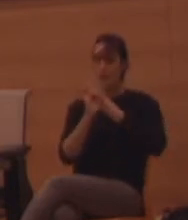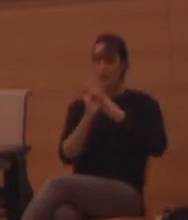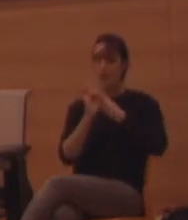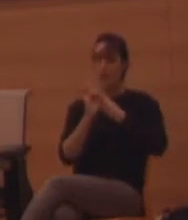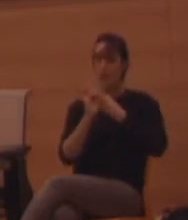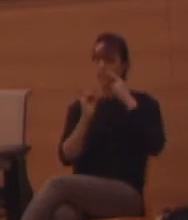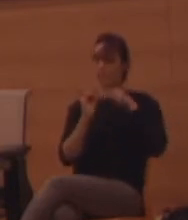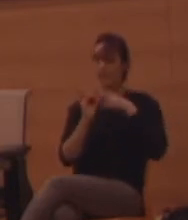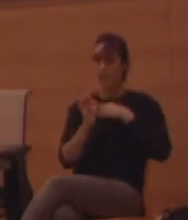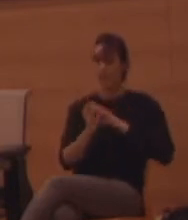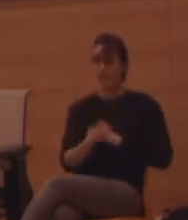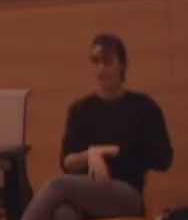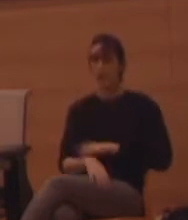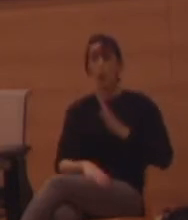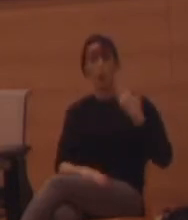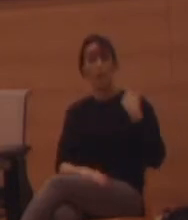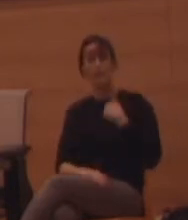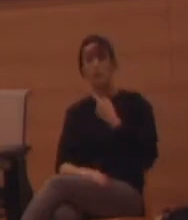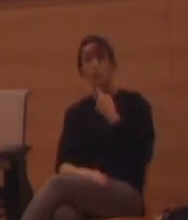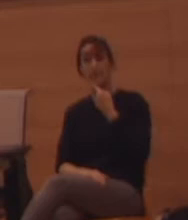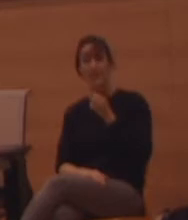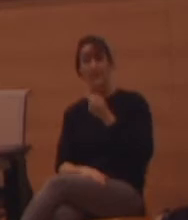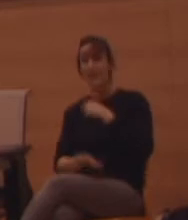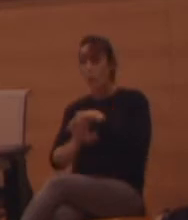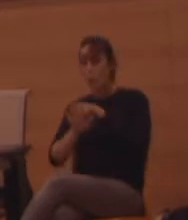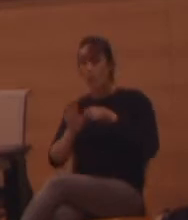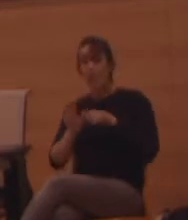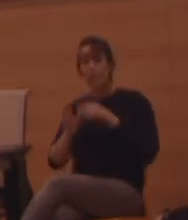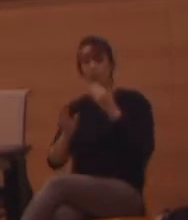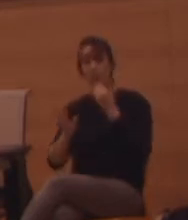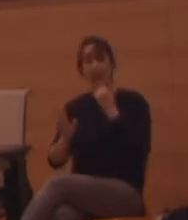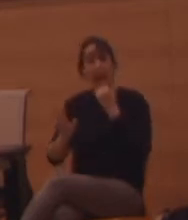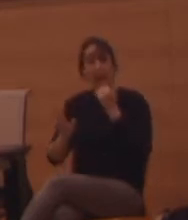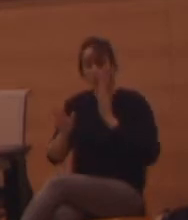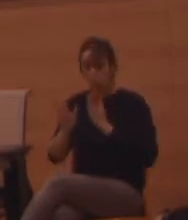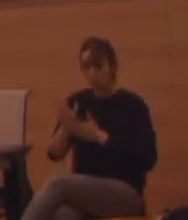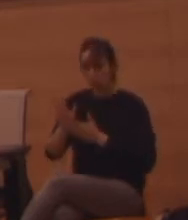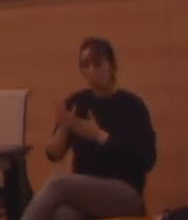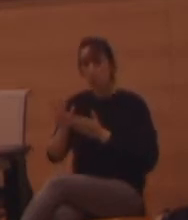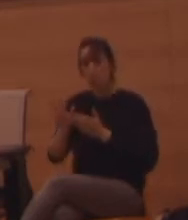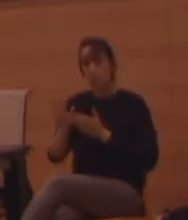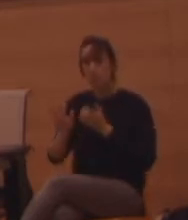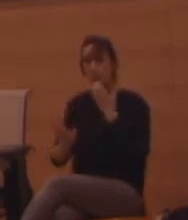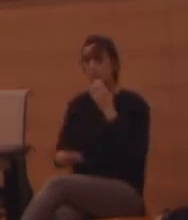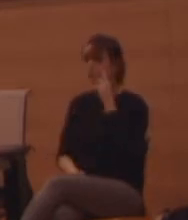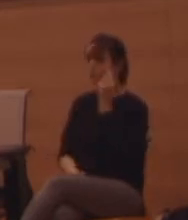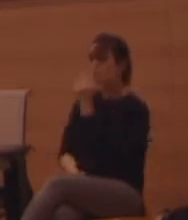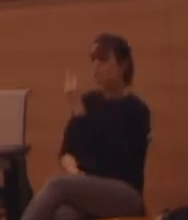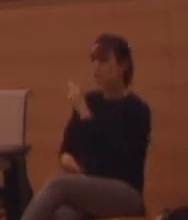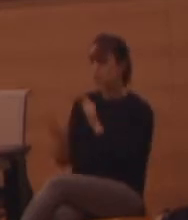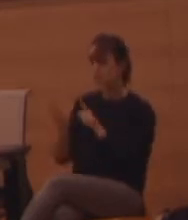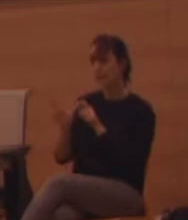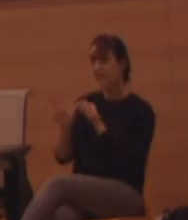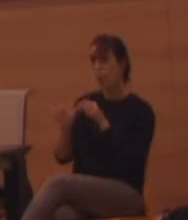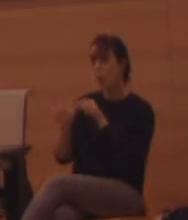Como os decía antes, cualquier dedo, a lo mejor con cualquier pequeño roce, pero que veamos que tiene, como es el caso de este dedo gordo,